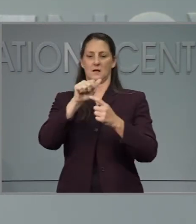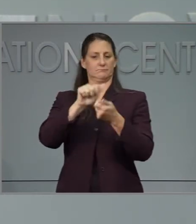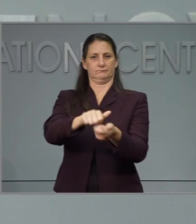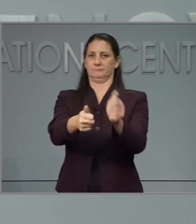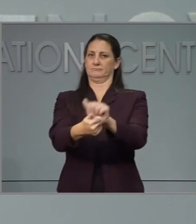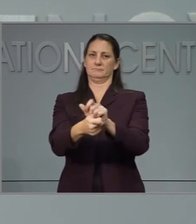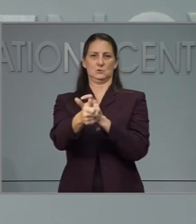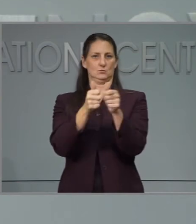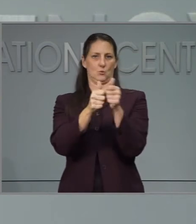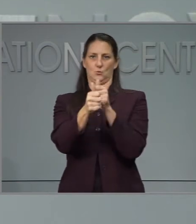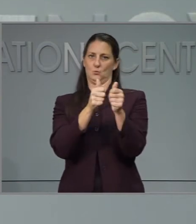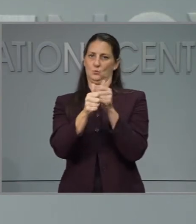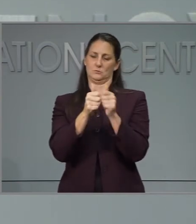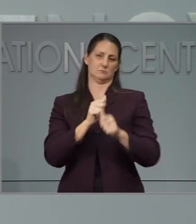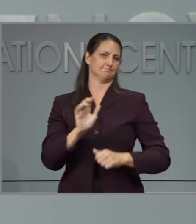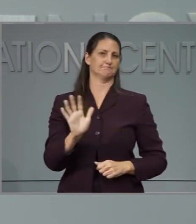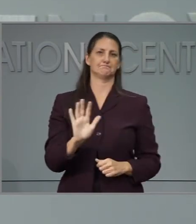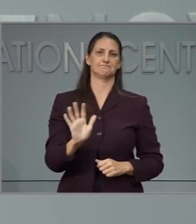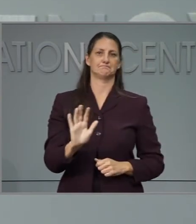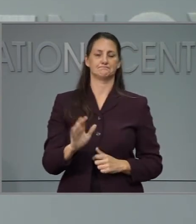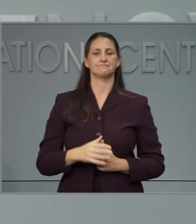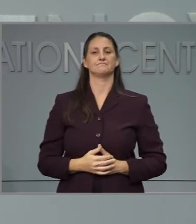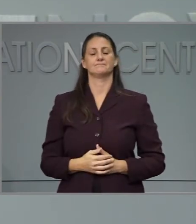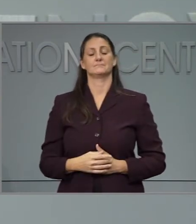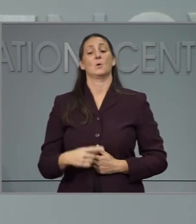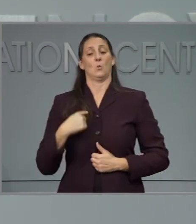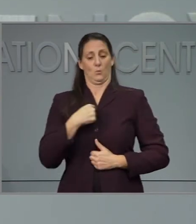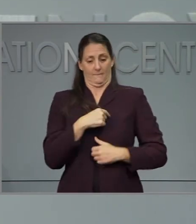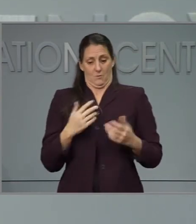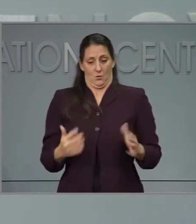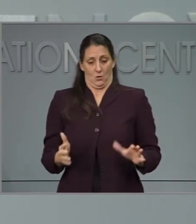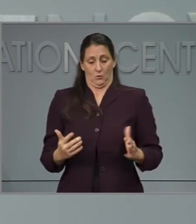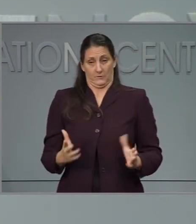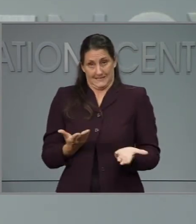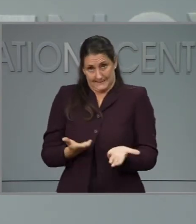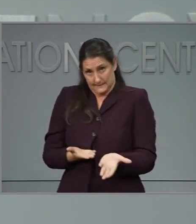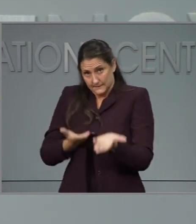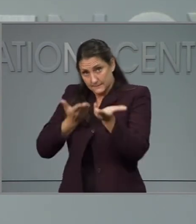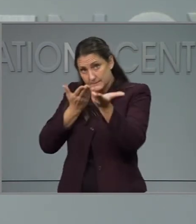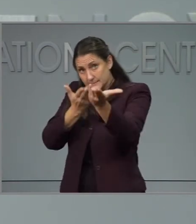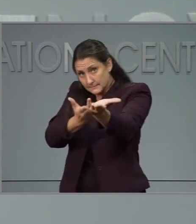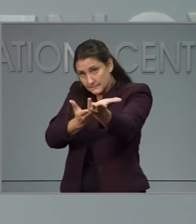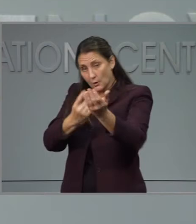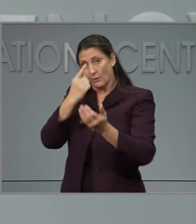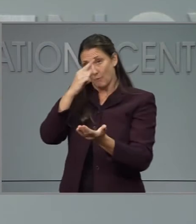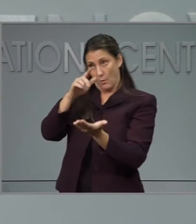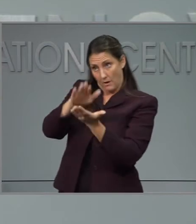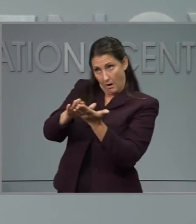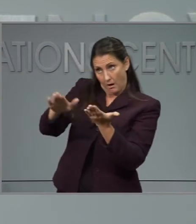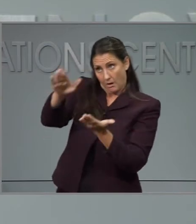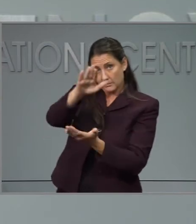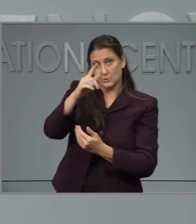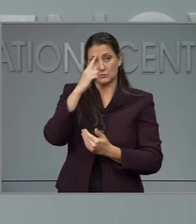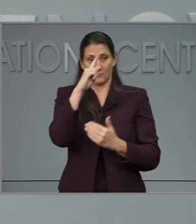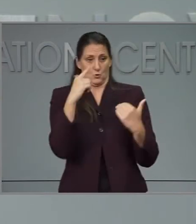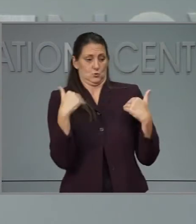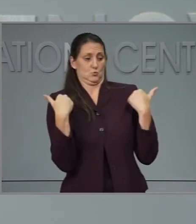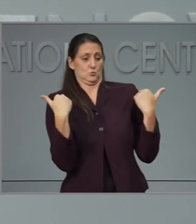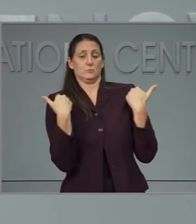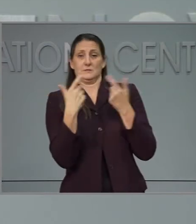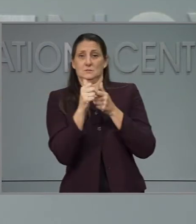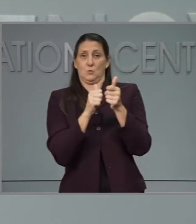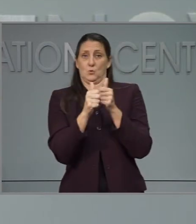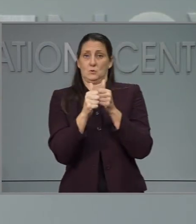actividades atléticas. Actualmente tenemos recomendaciones para los deportes de jóvenes